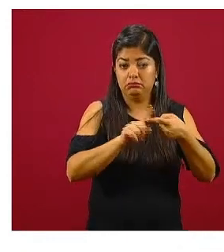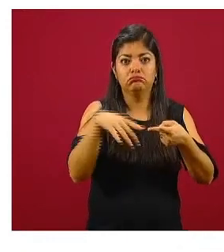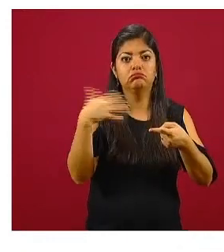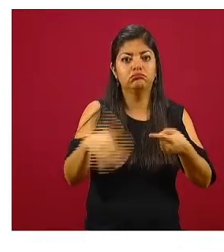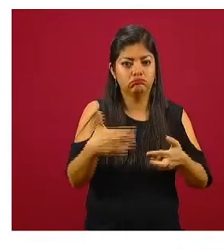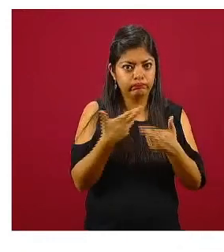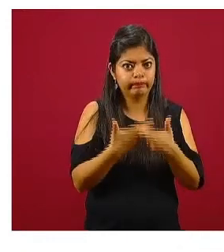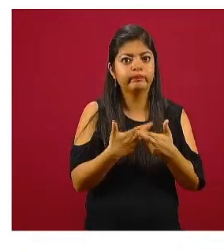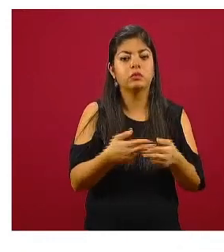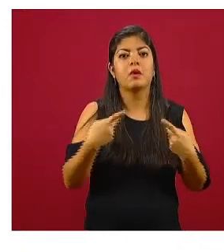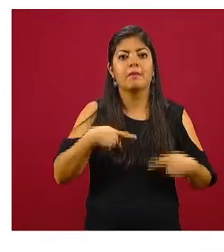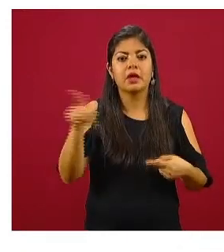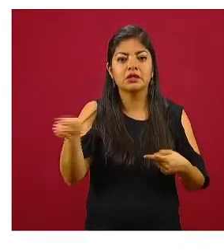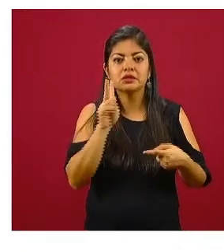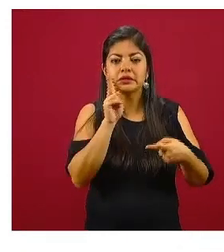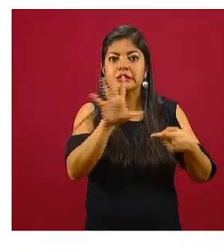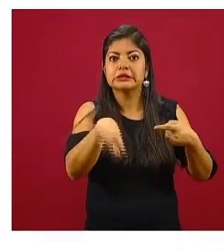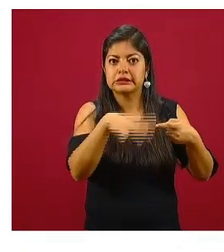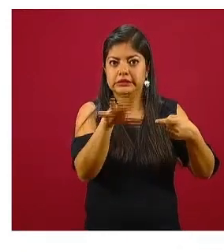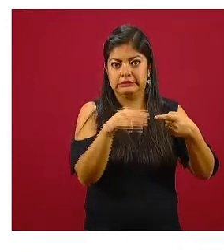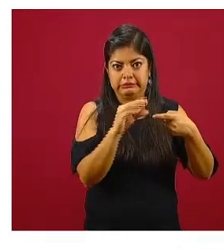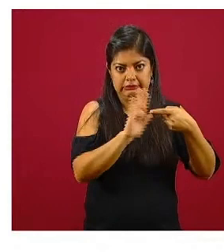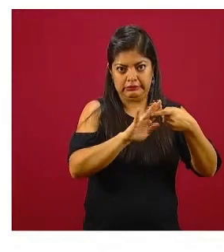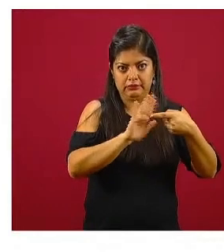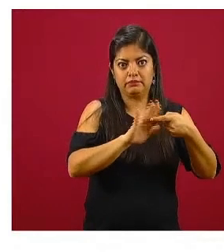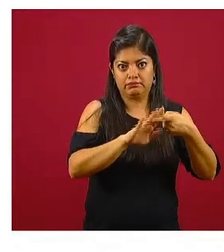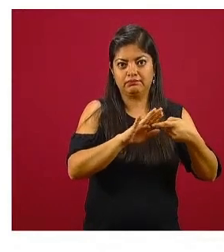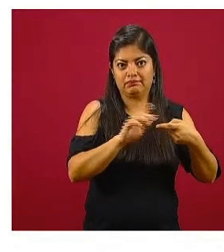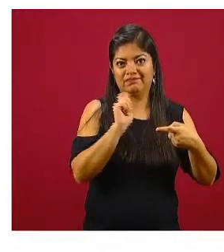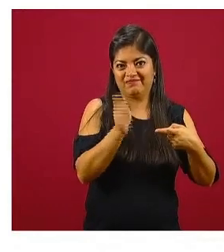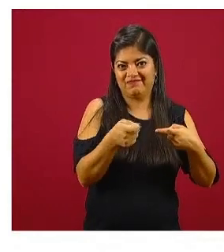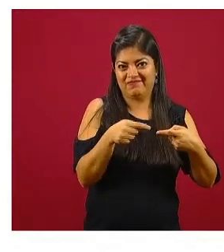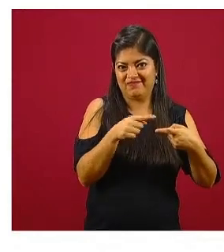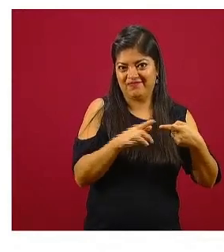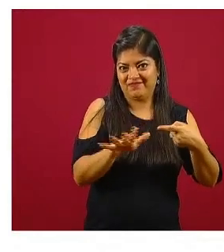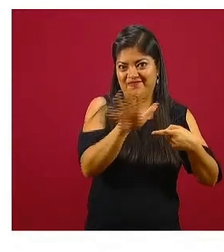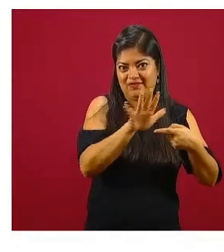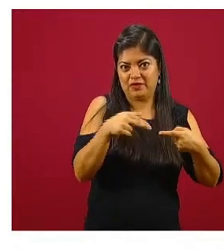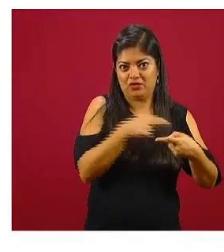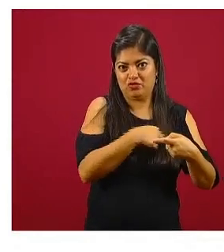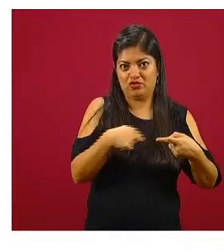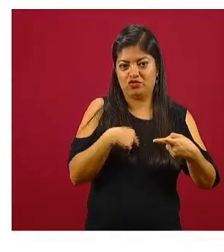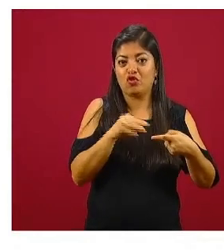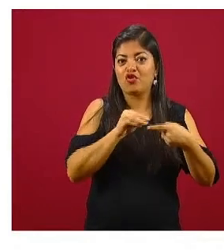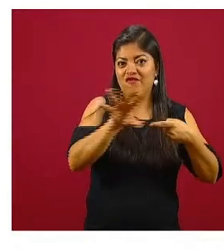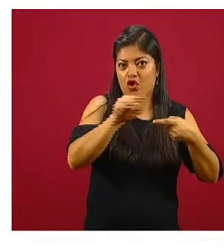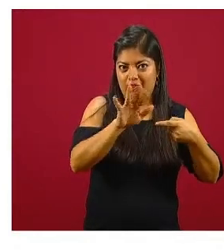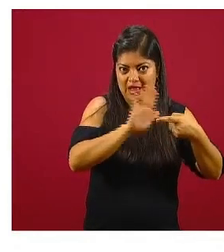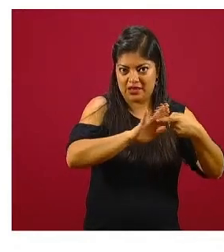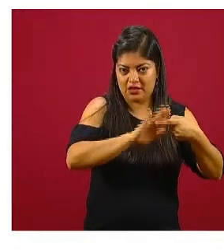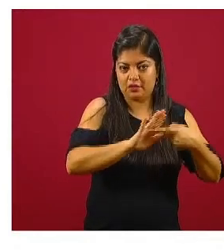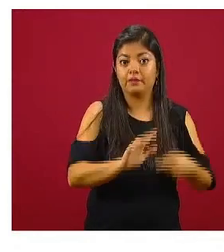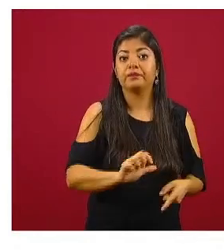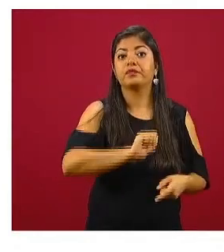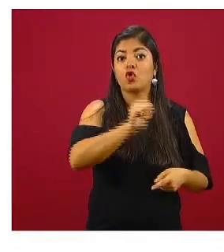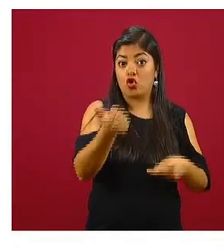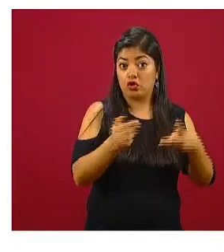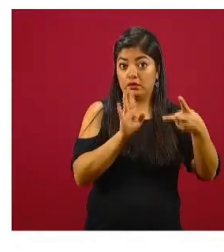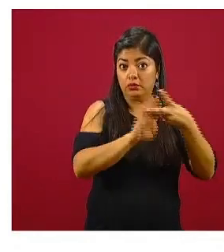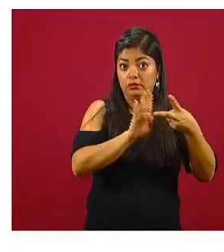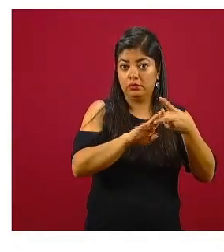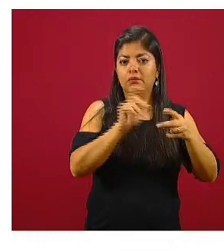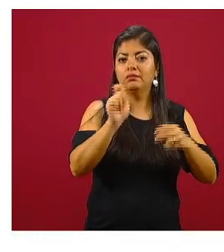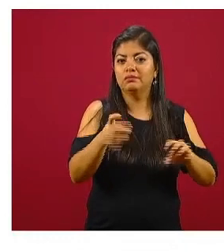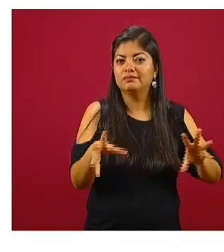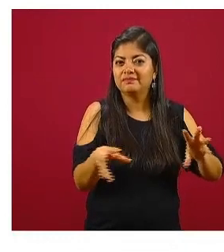gran cantidad de visitas y bueno, este es uno de los recursos de este ecosistema nacional informático. También hicimos una